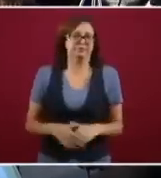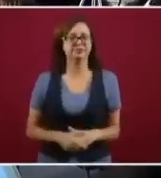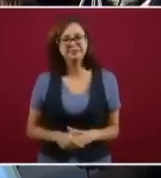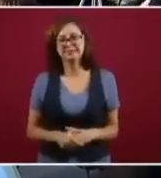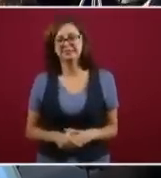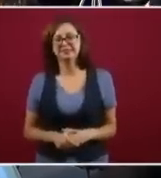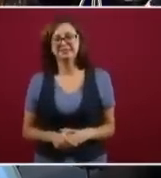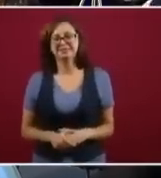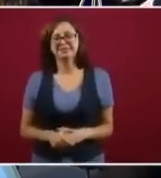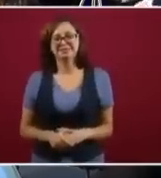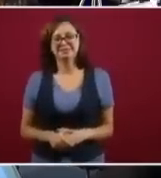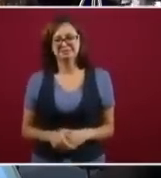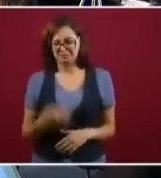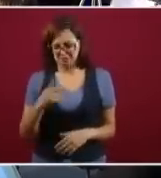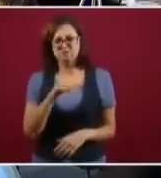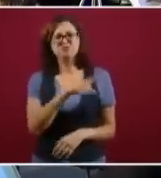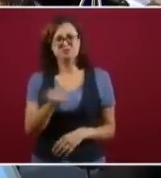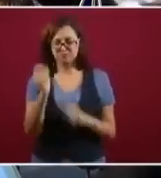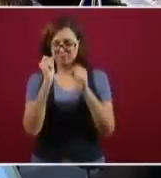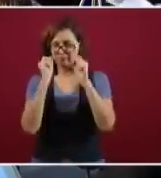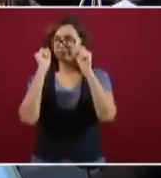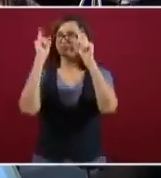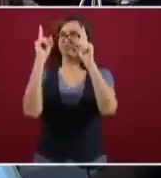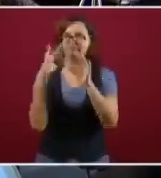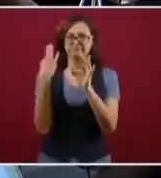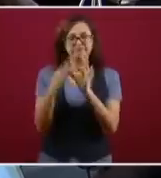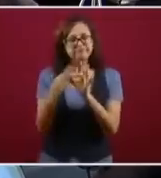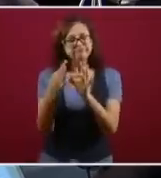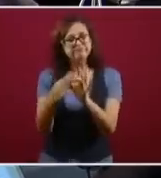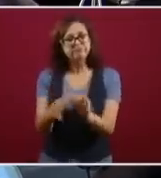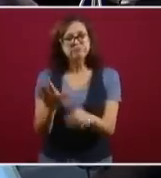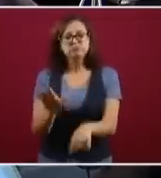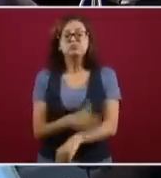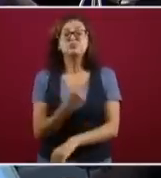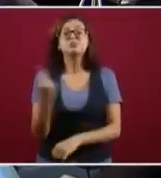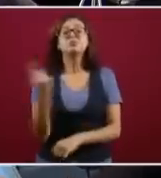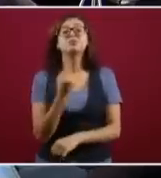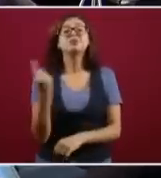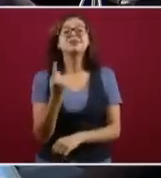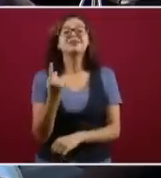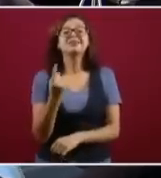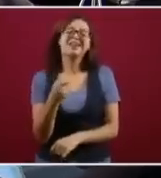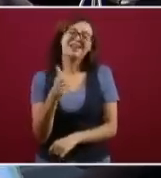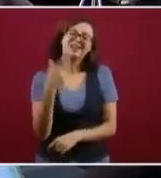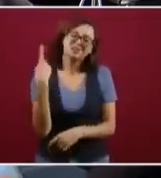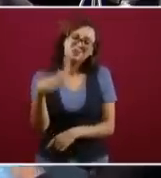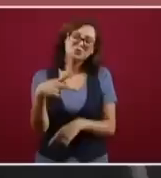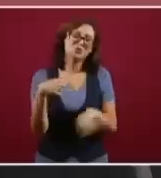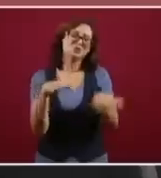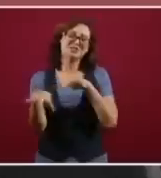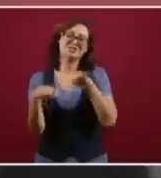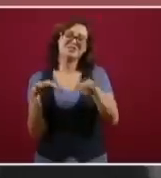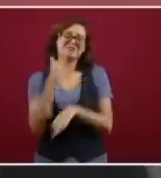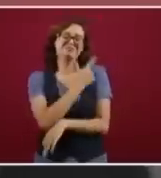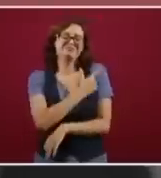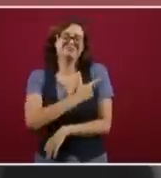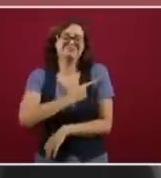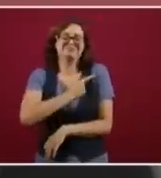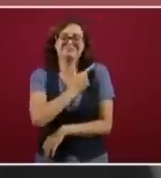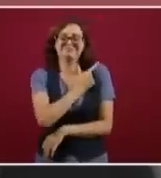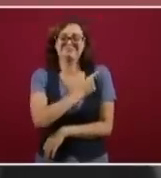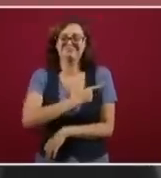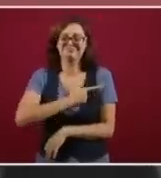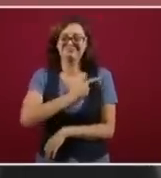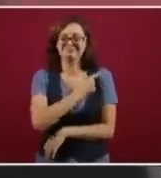a las 4, pero ¿por qué lo hacen? Ah, porque están muy satisfechos, a gusto,